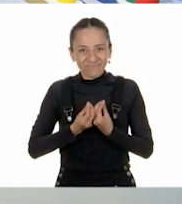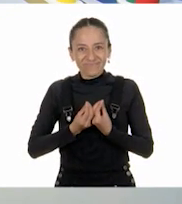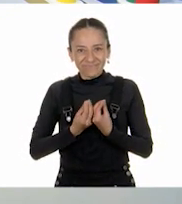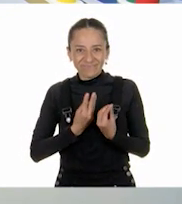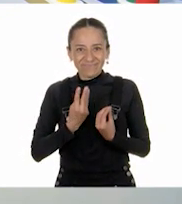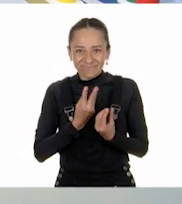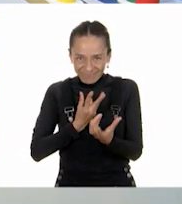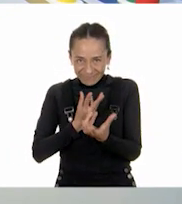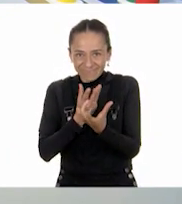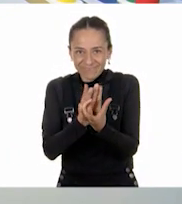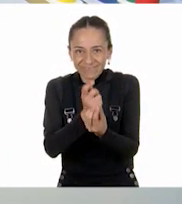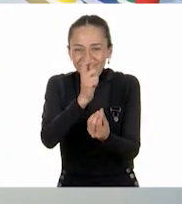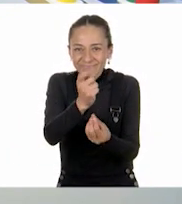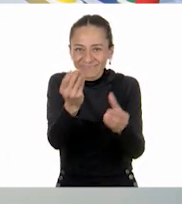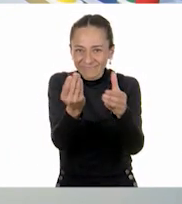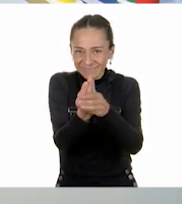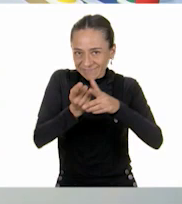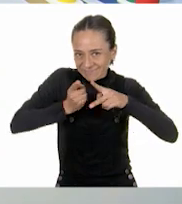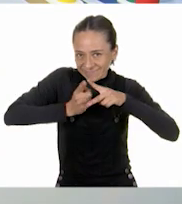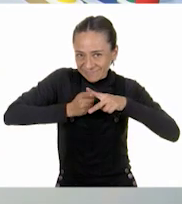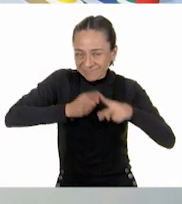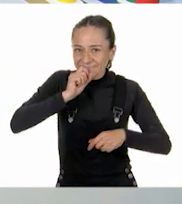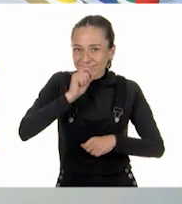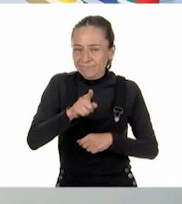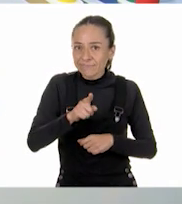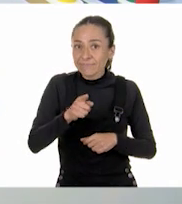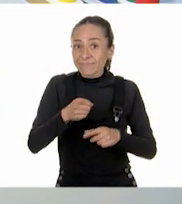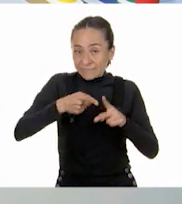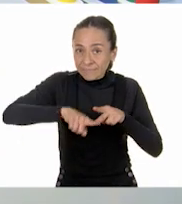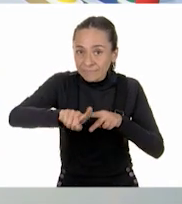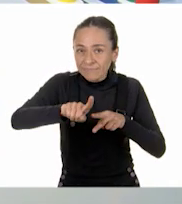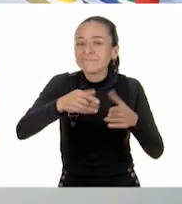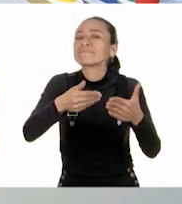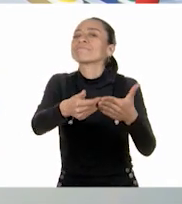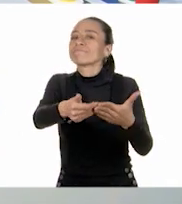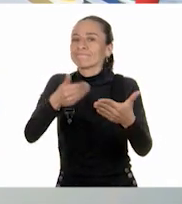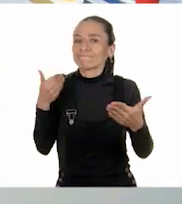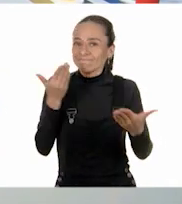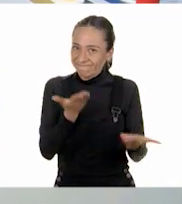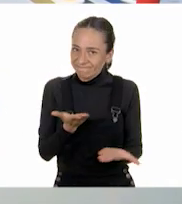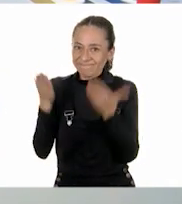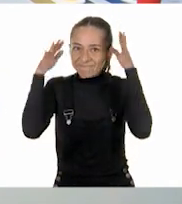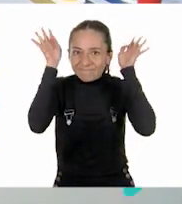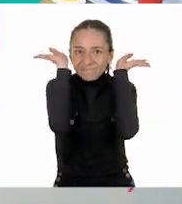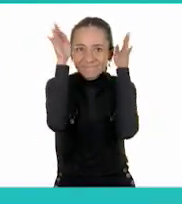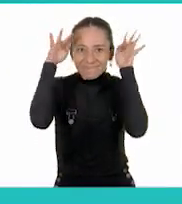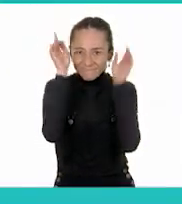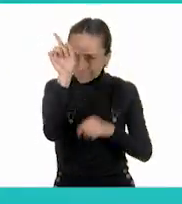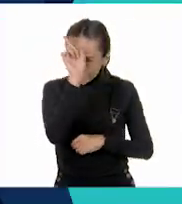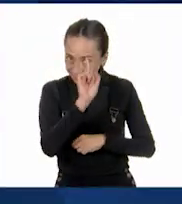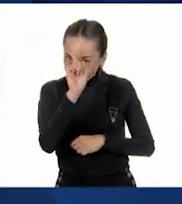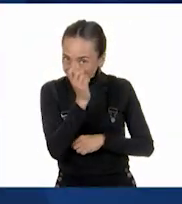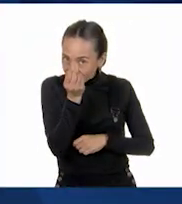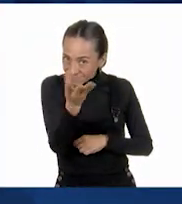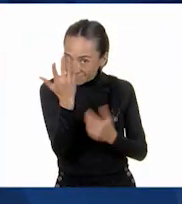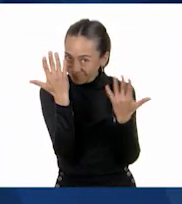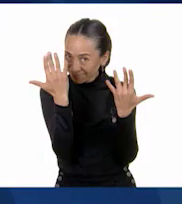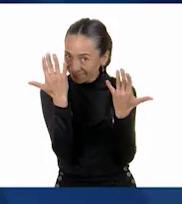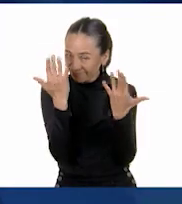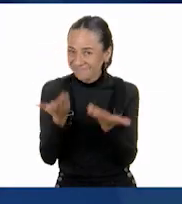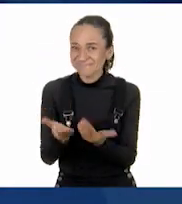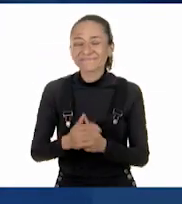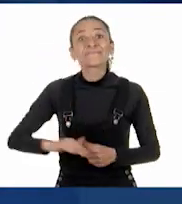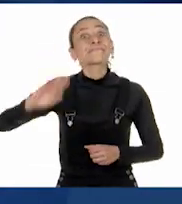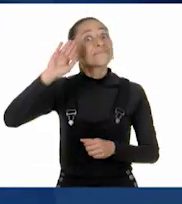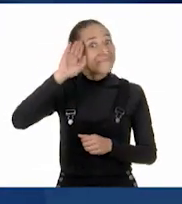sesión de matemáticas. Pero antes de comenzar, vamos con Ajo Listo que nos tiene un consejo para nuestras manos. ¡Hola!